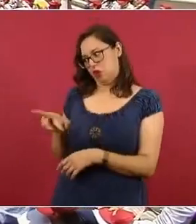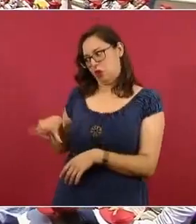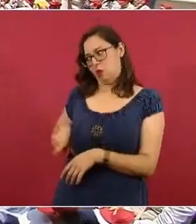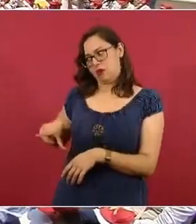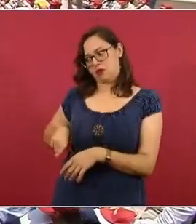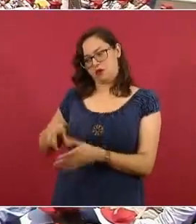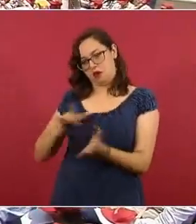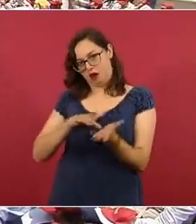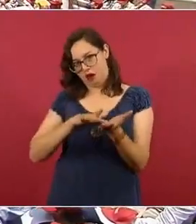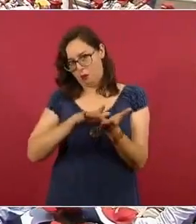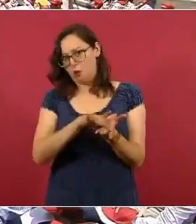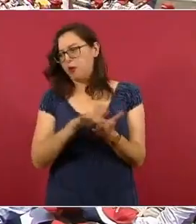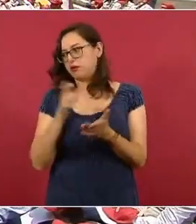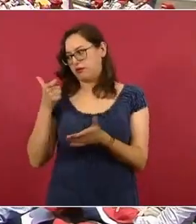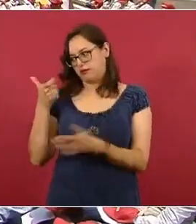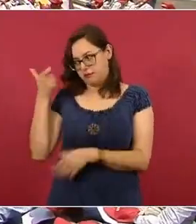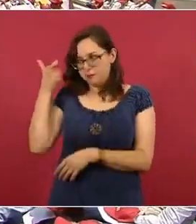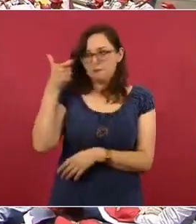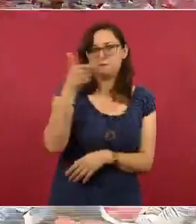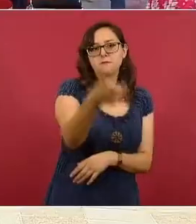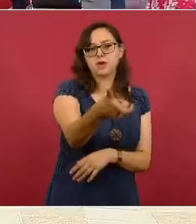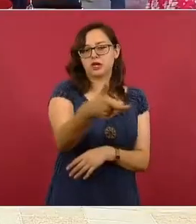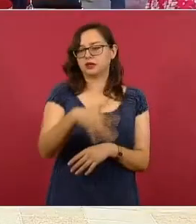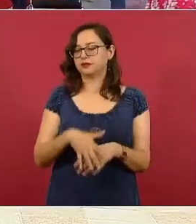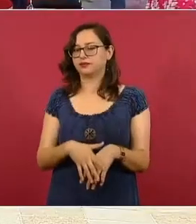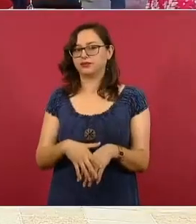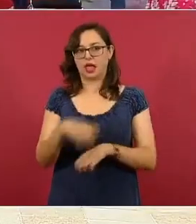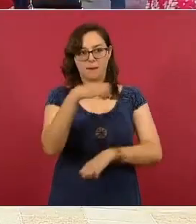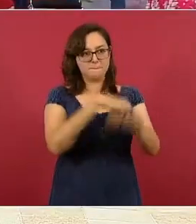para apoyar a los de arriba,